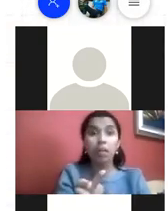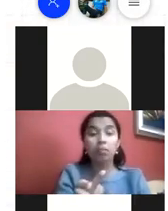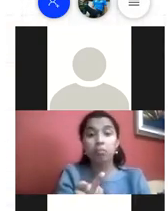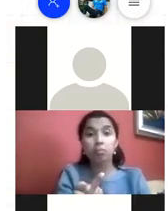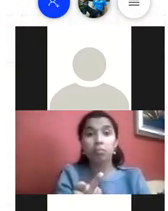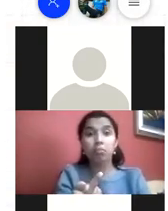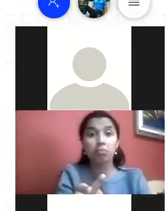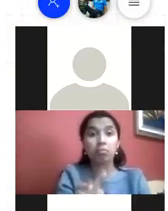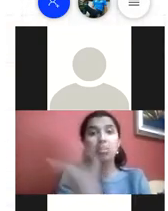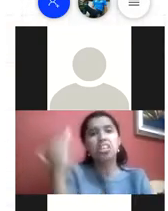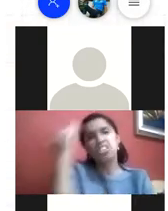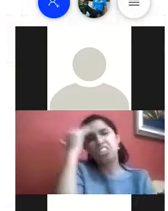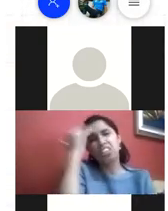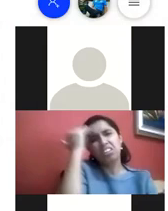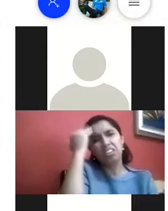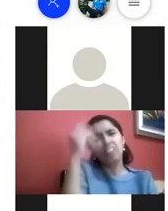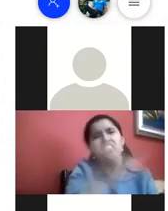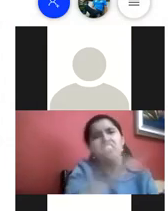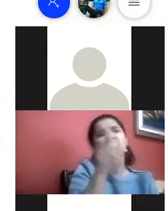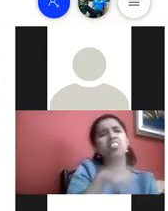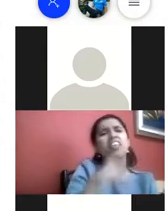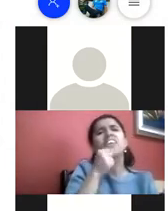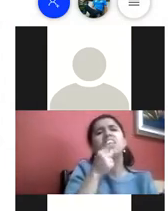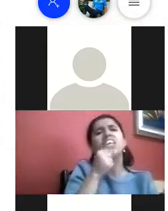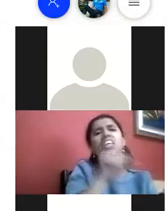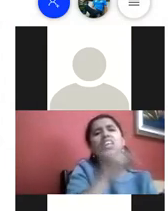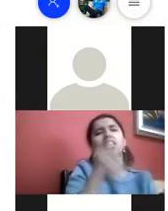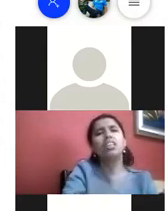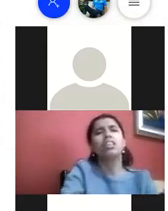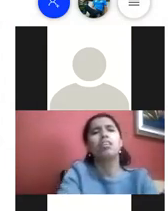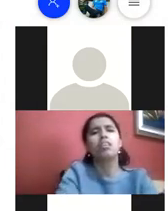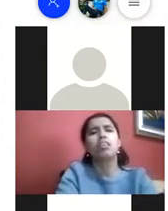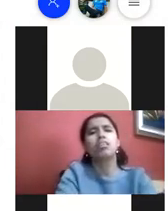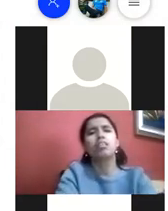si ya se saben quién es este, el Z, si ya saben quién es el Z,